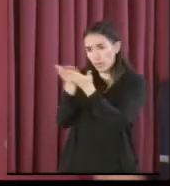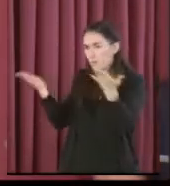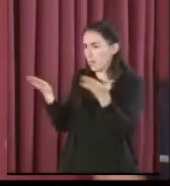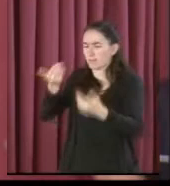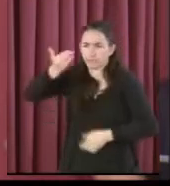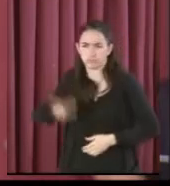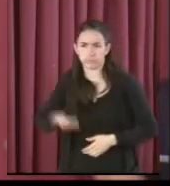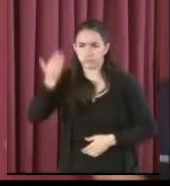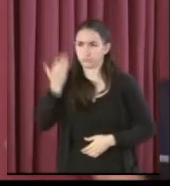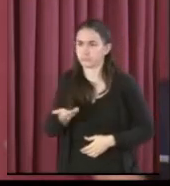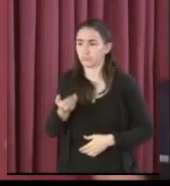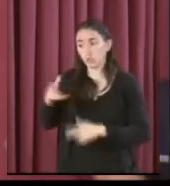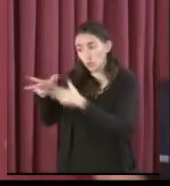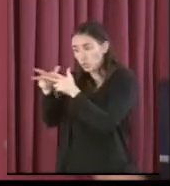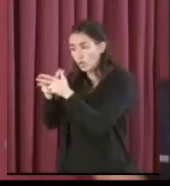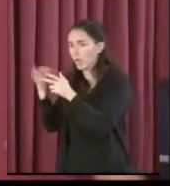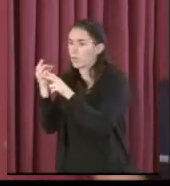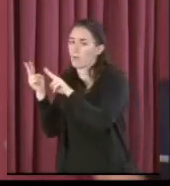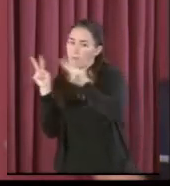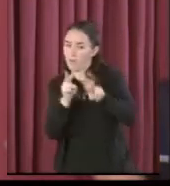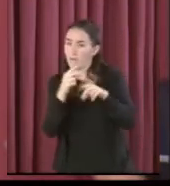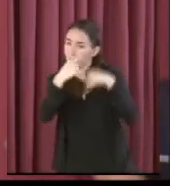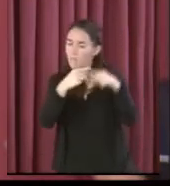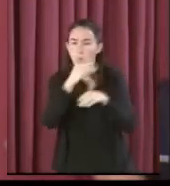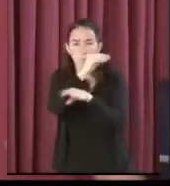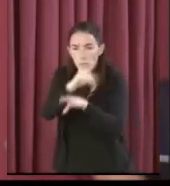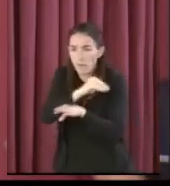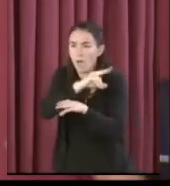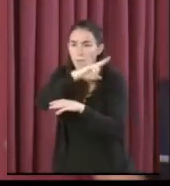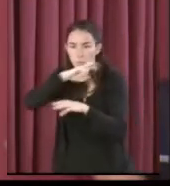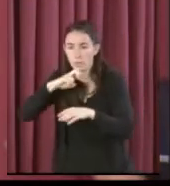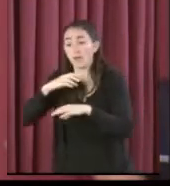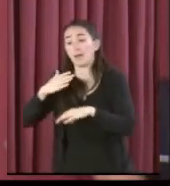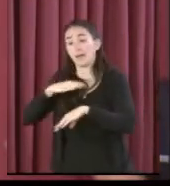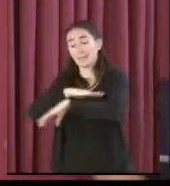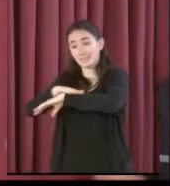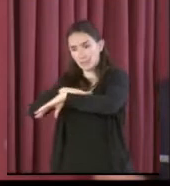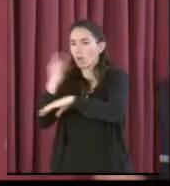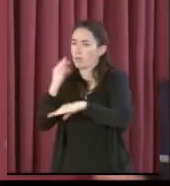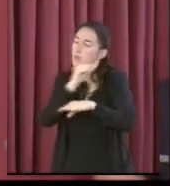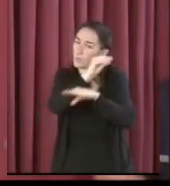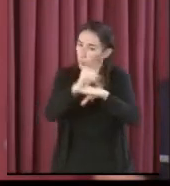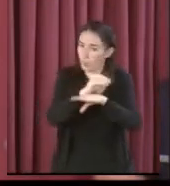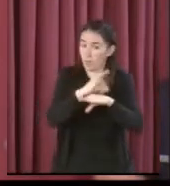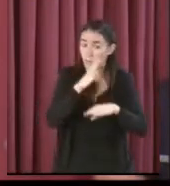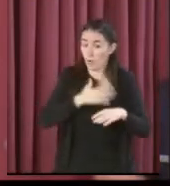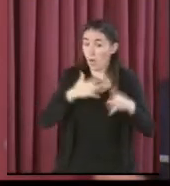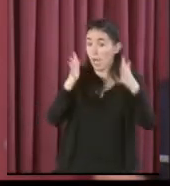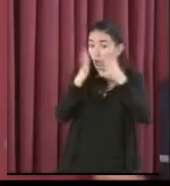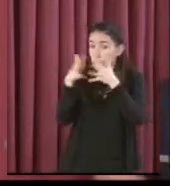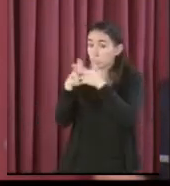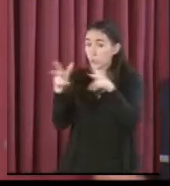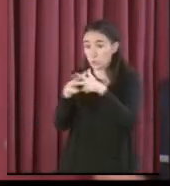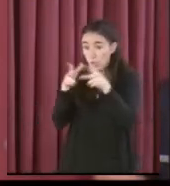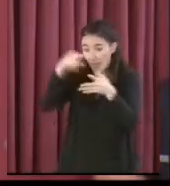la protección de la sociedad y del Estado. Porque es una pieza clave de nuestra estructura social, porque constituye un